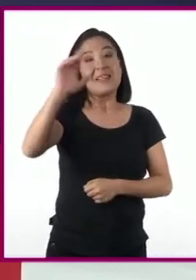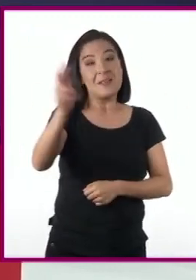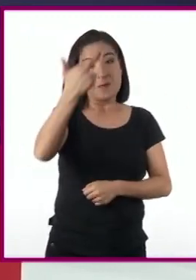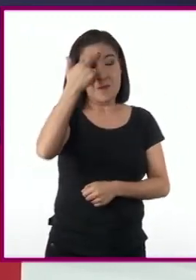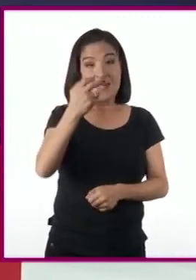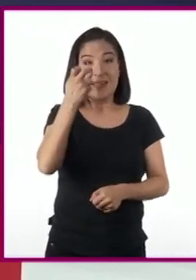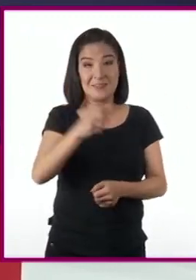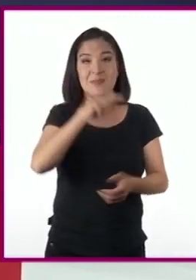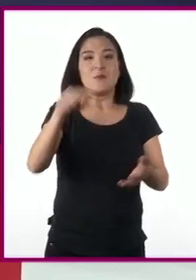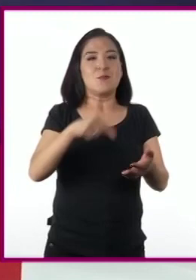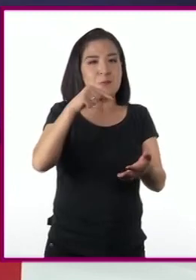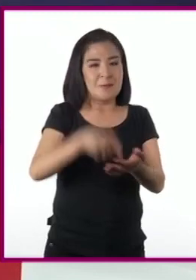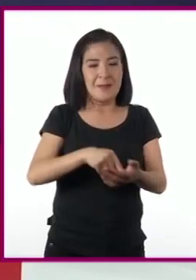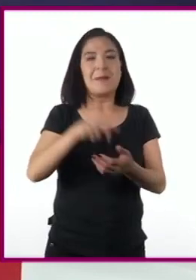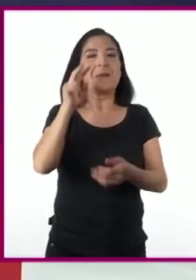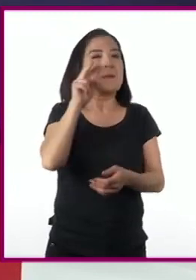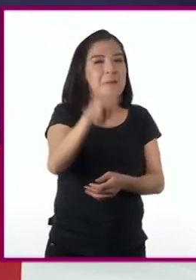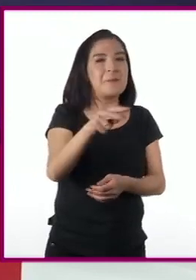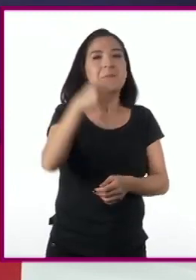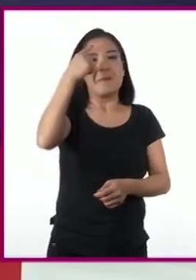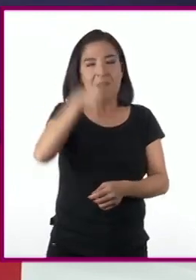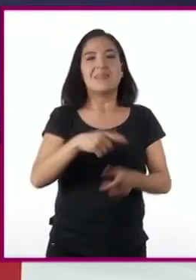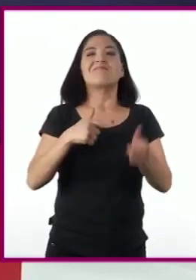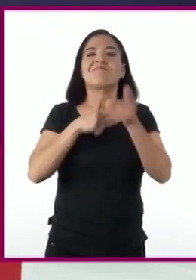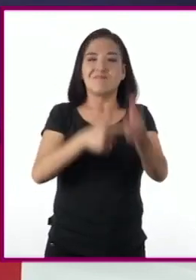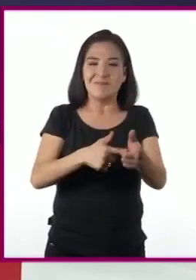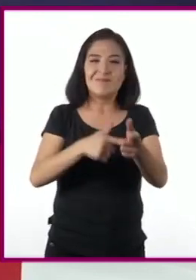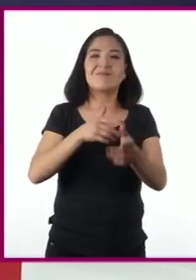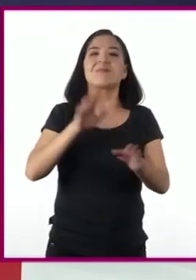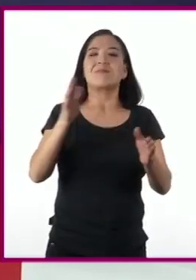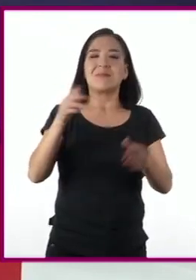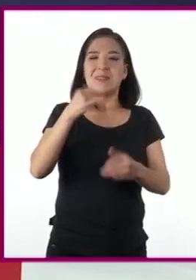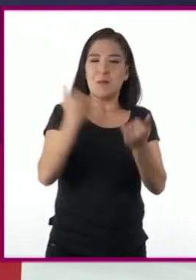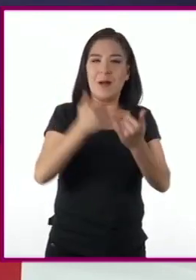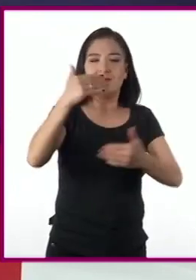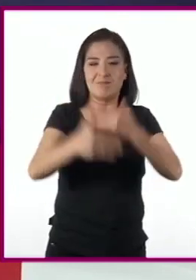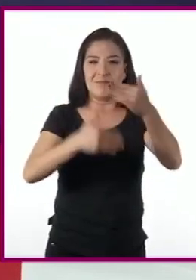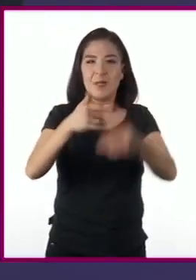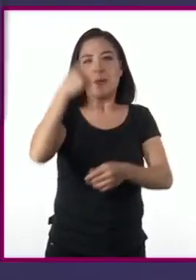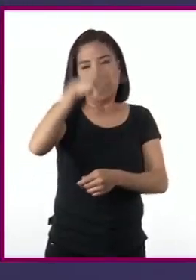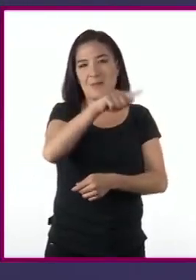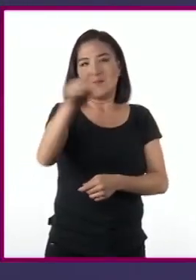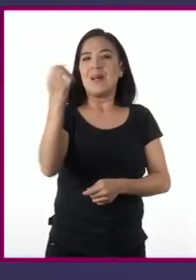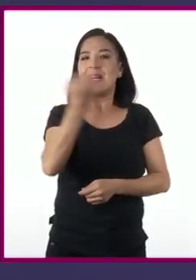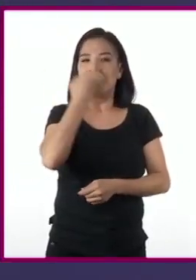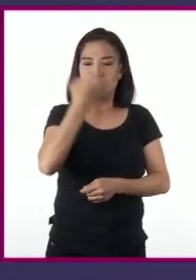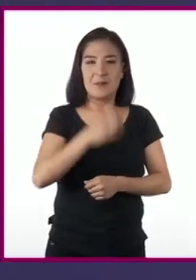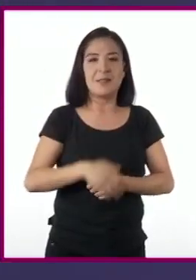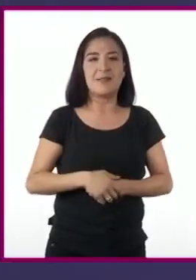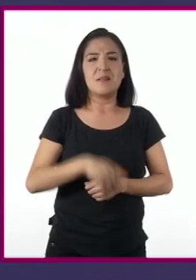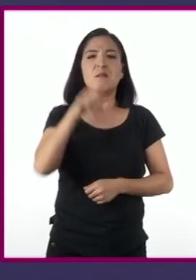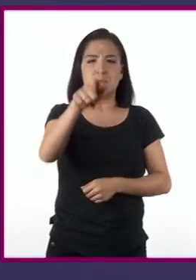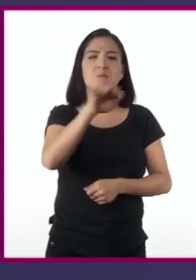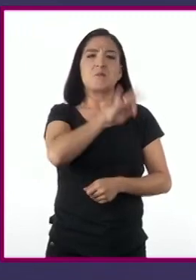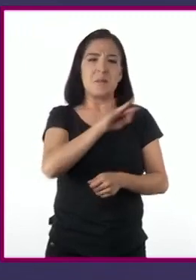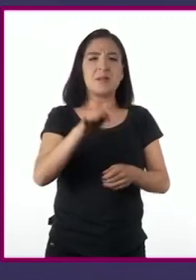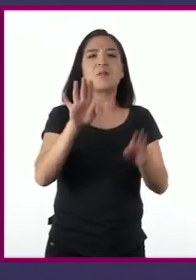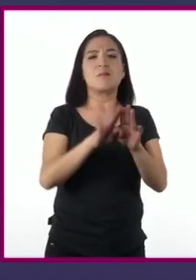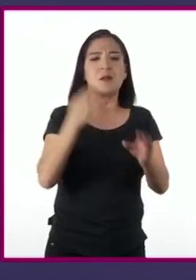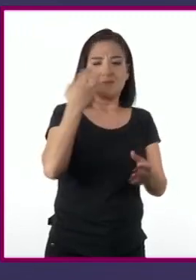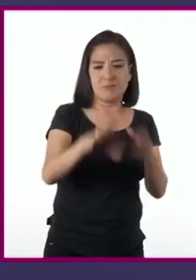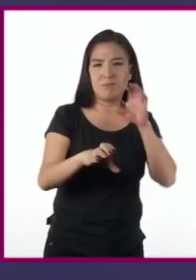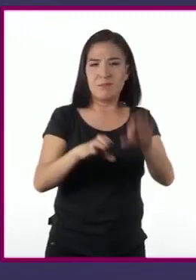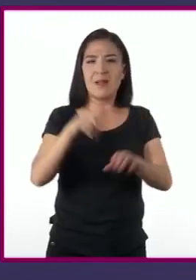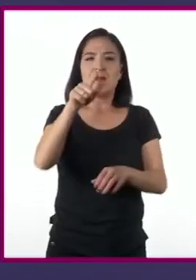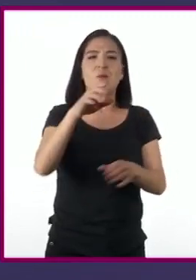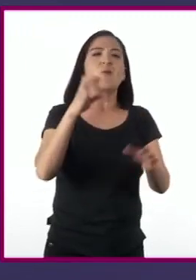este espacio les va a permitir continuar avanzando en su proceso escolar. Podrían escribir un comentario breve